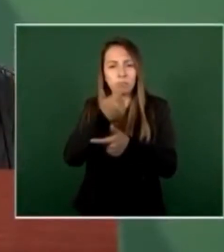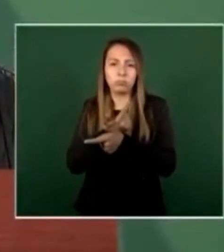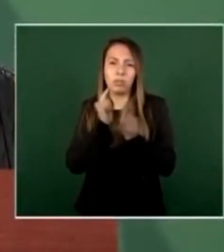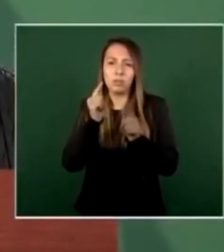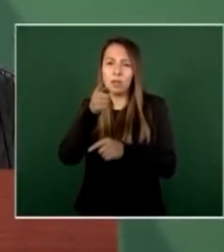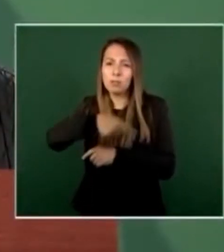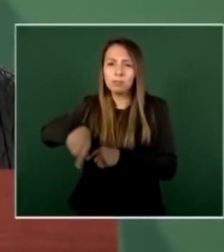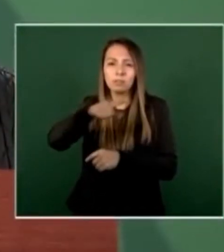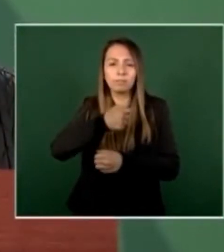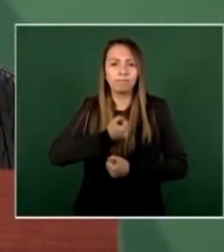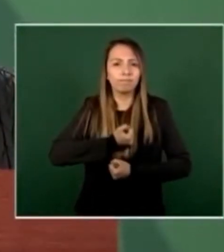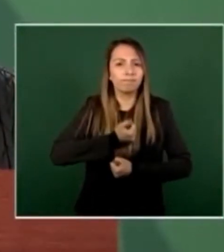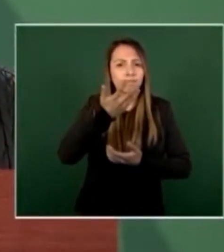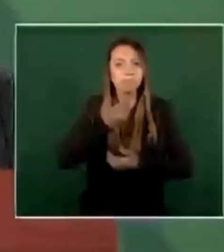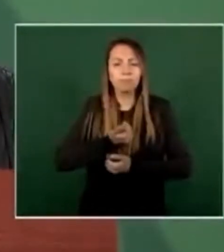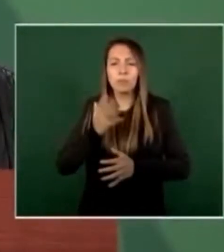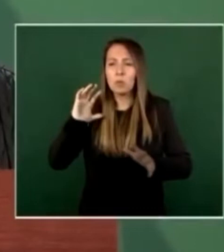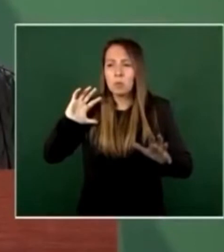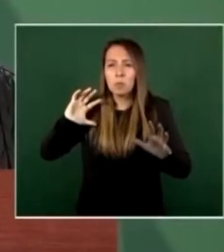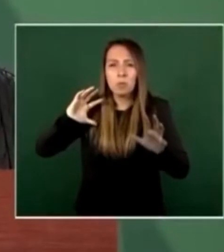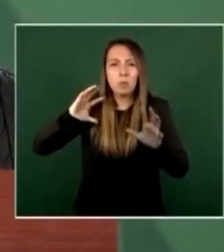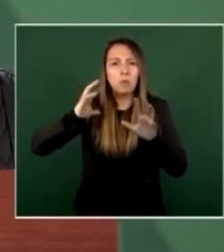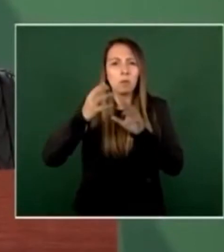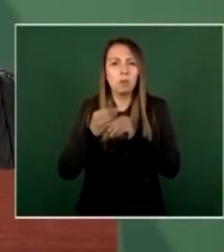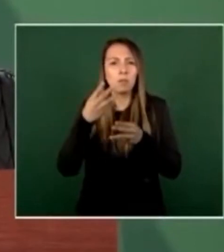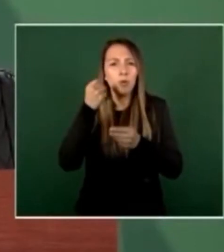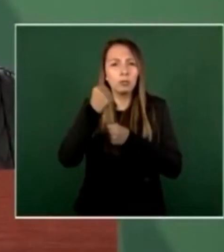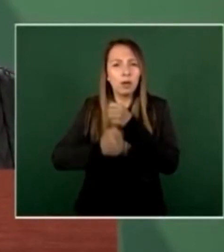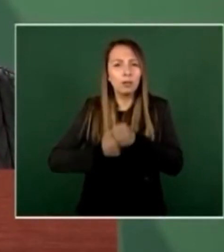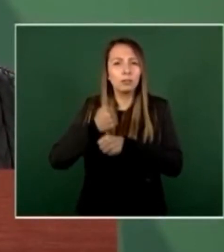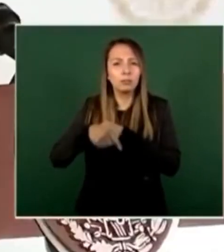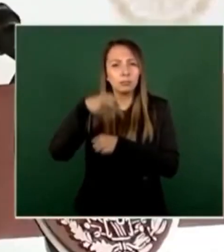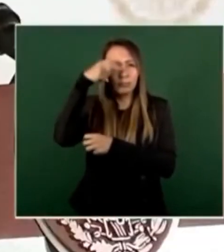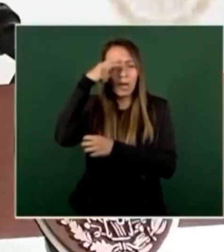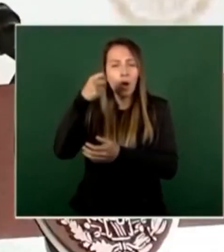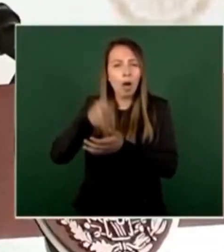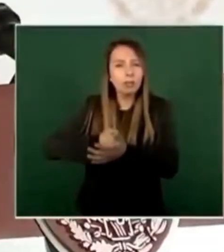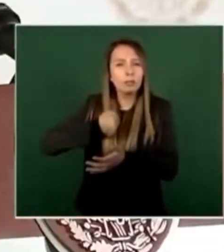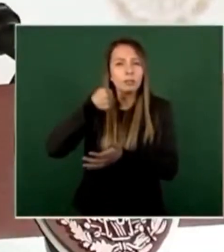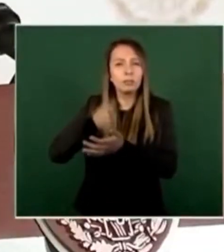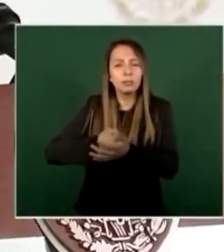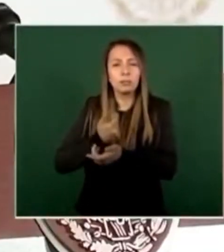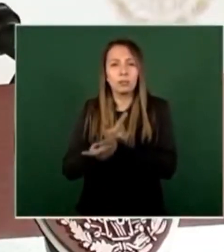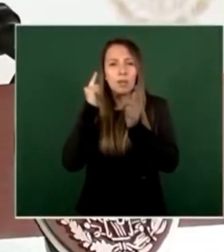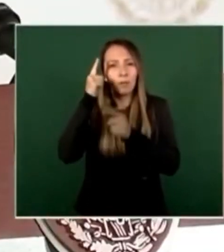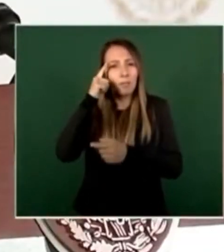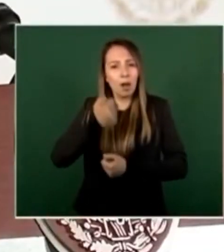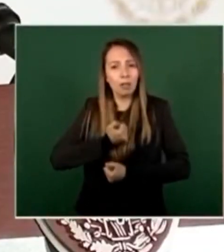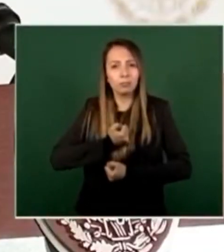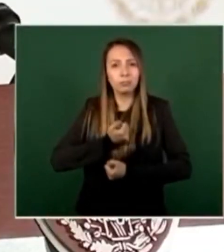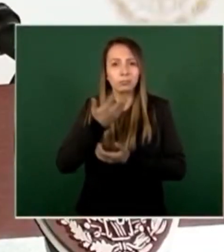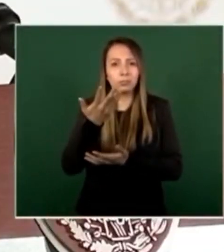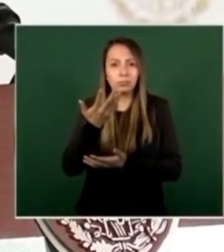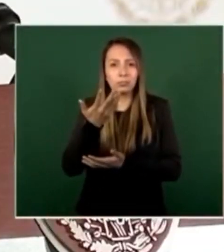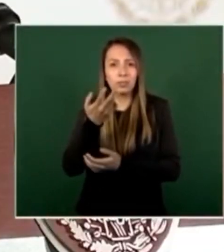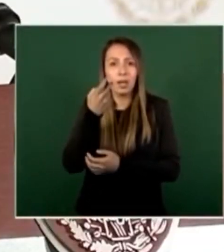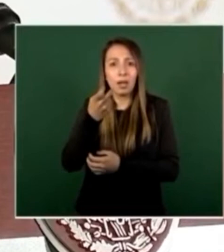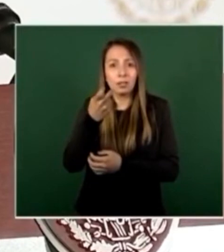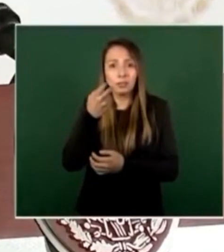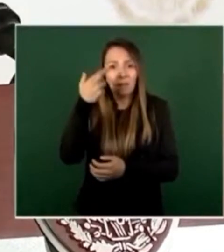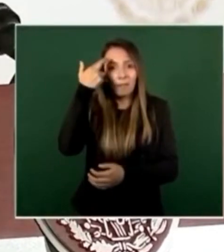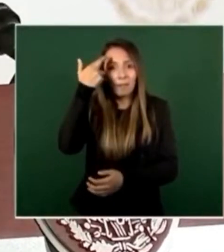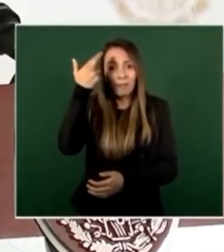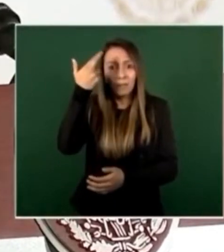historia hemos luchado por ella y no permitiremos que por medio de la violencia se intente